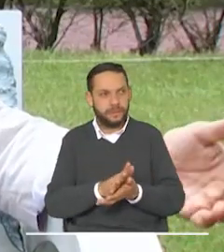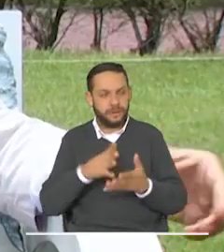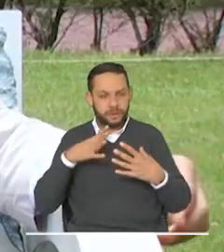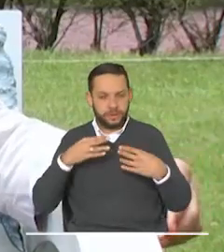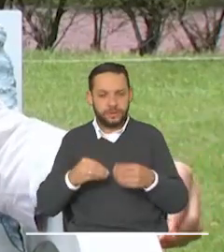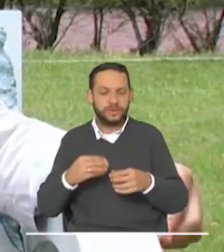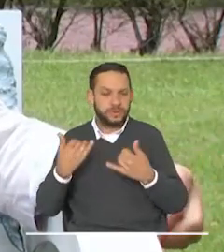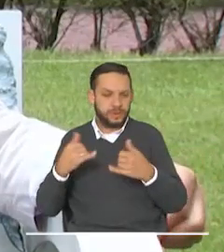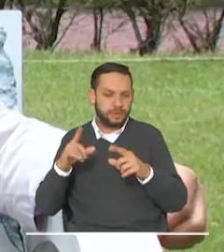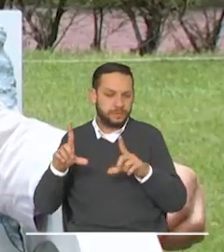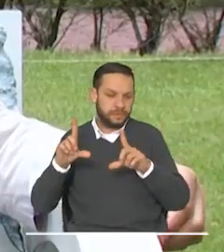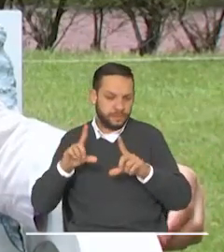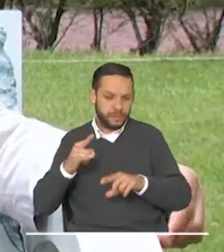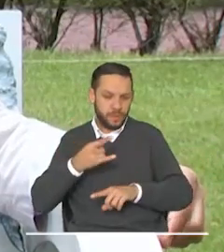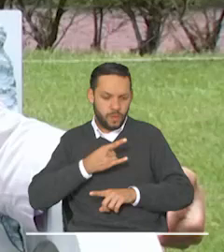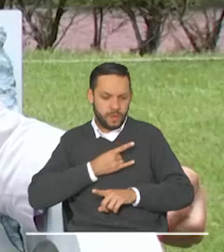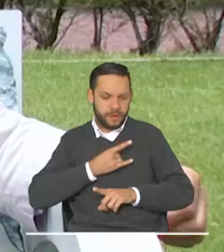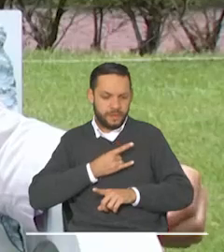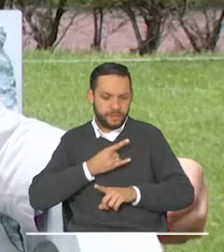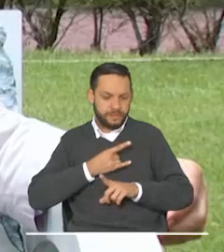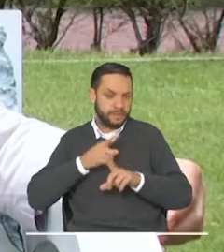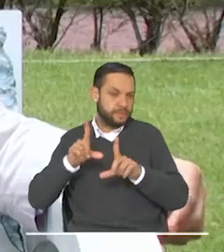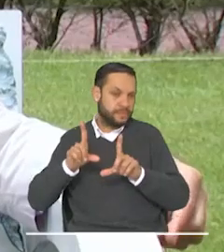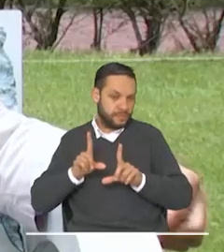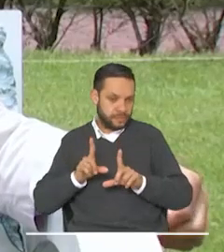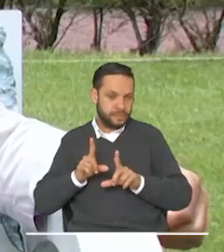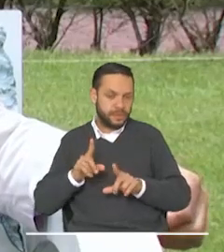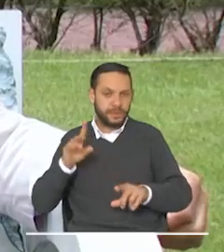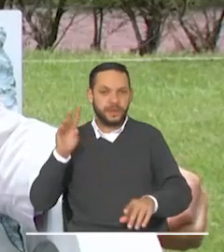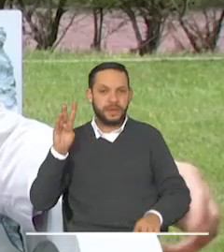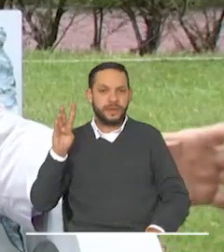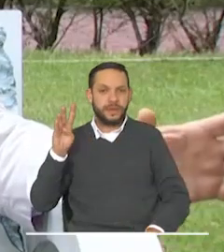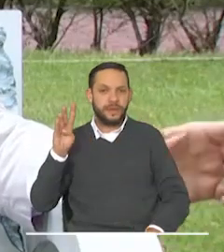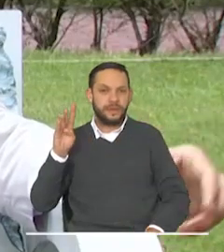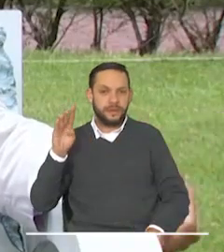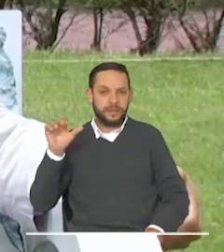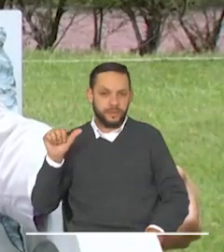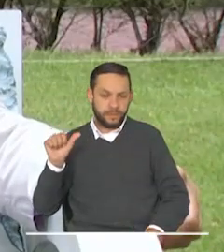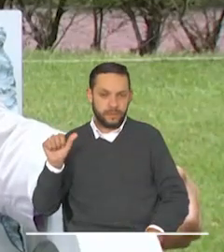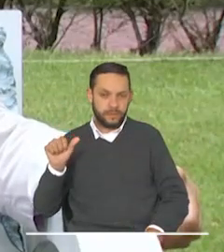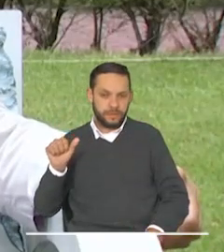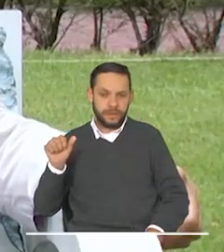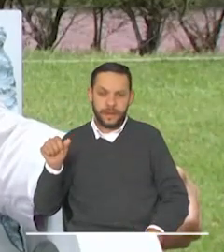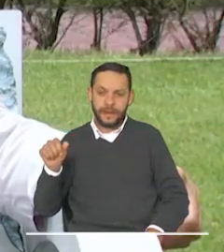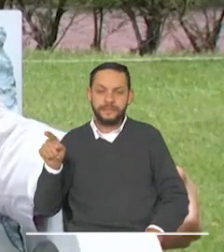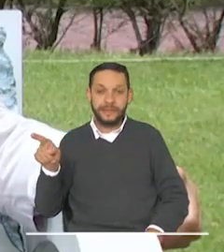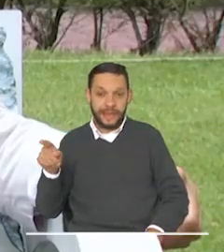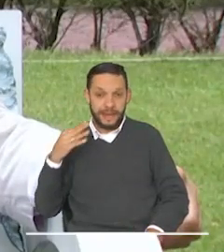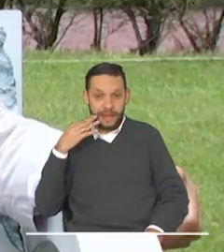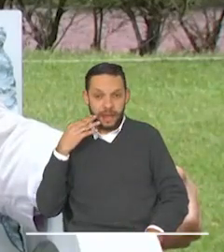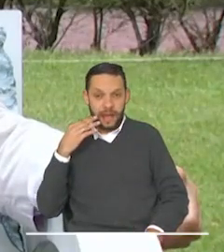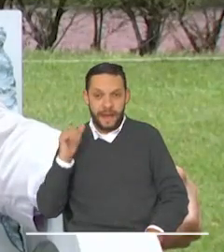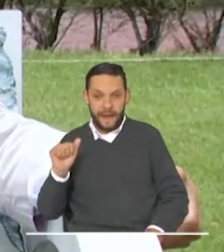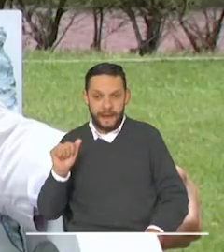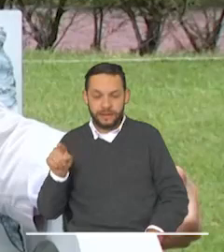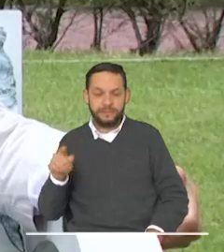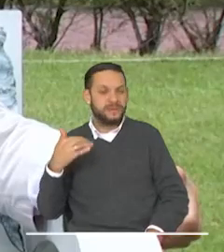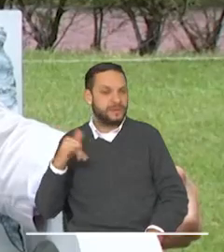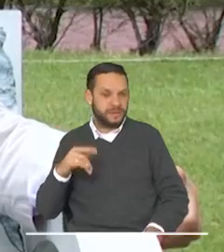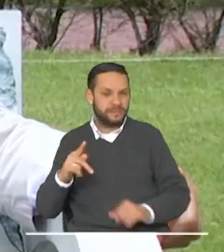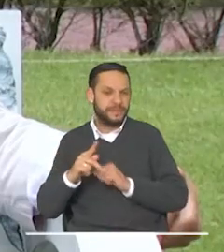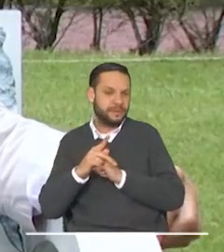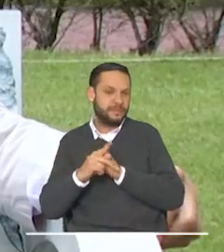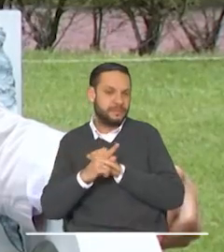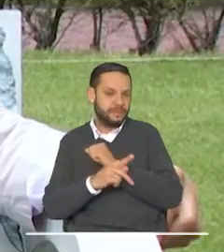formados universitariamente la esposa del doctor John Jairo es psiquiatra es decir que